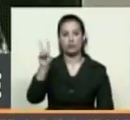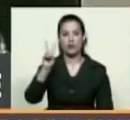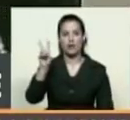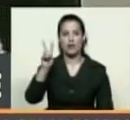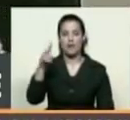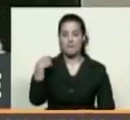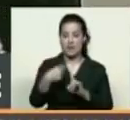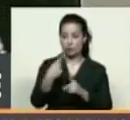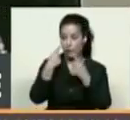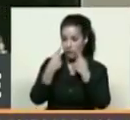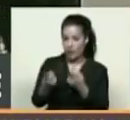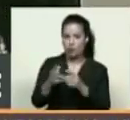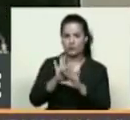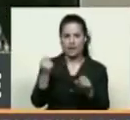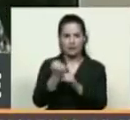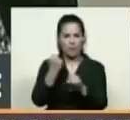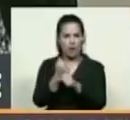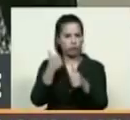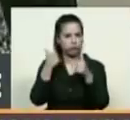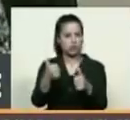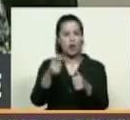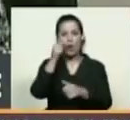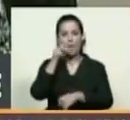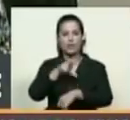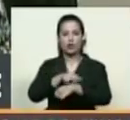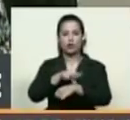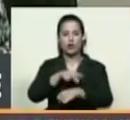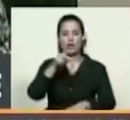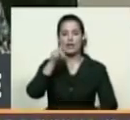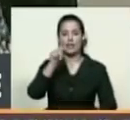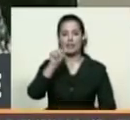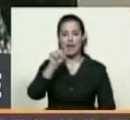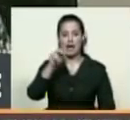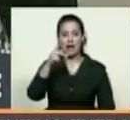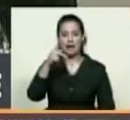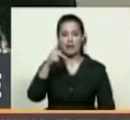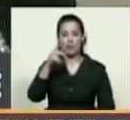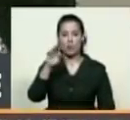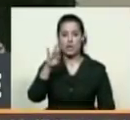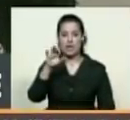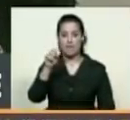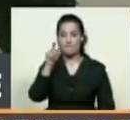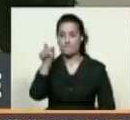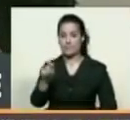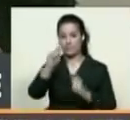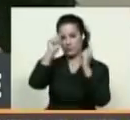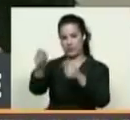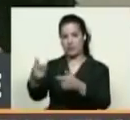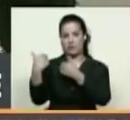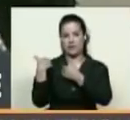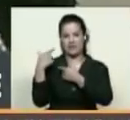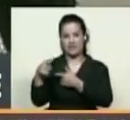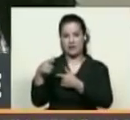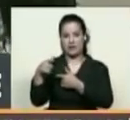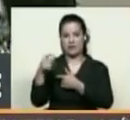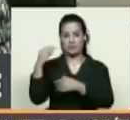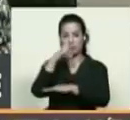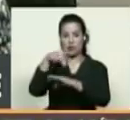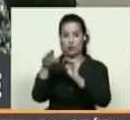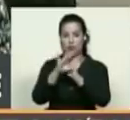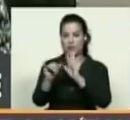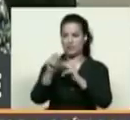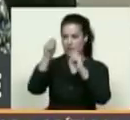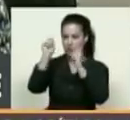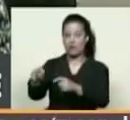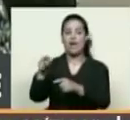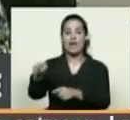visto la destacada actuación del doctor Tarek William Saab, designado también por la Asamblea Nacional Constituyente el mismo día de